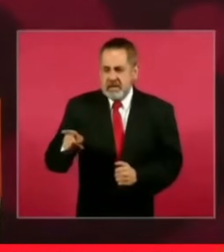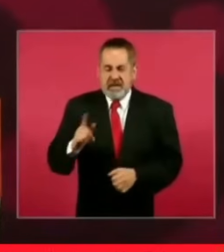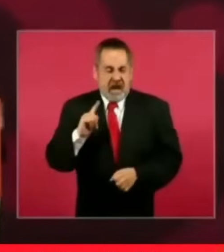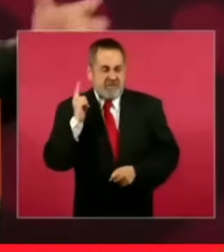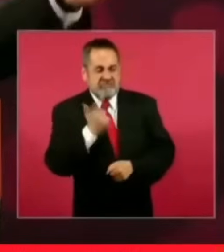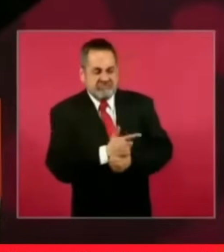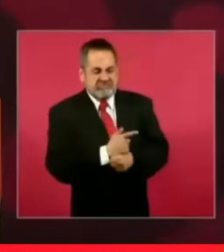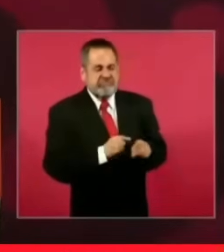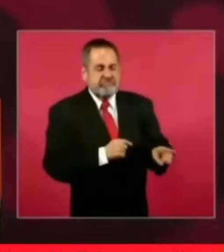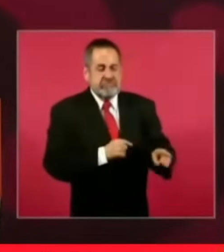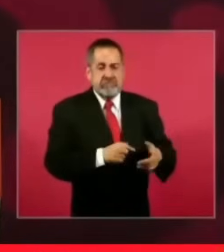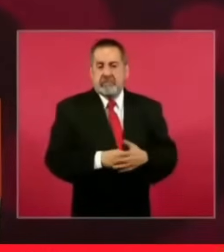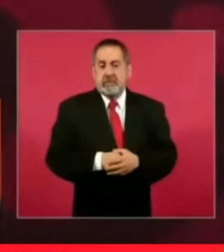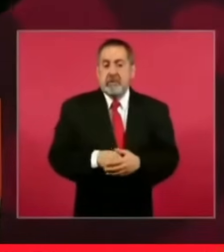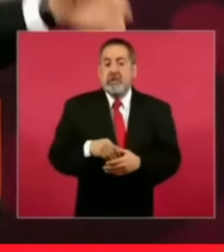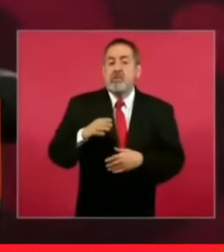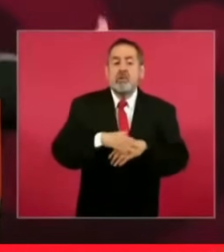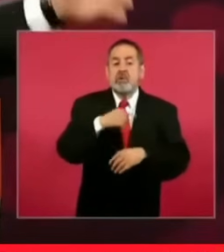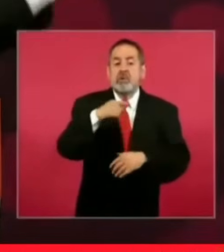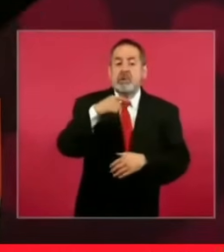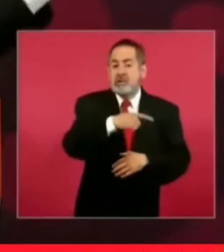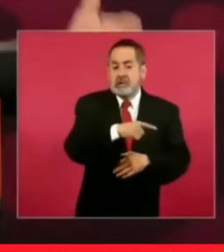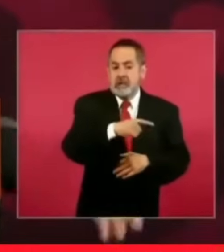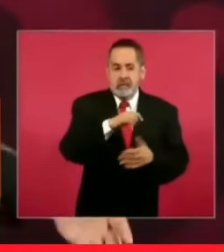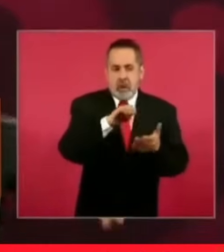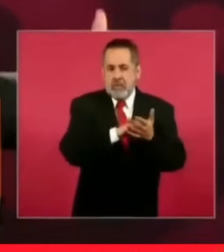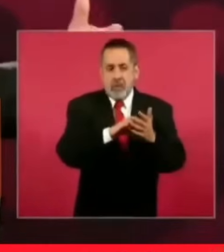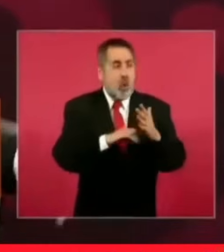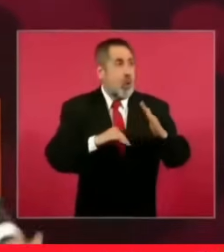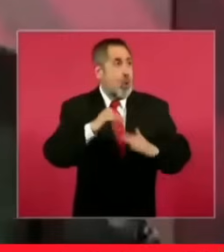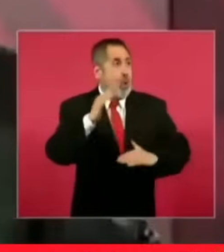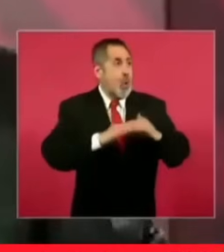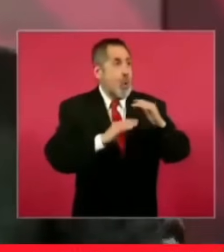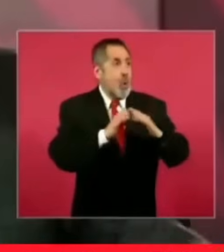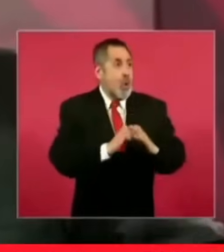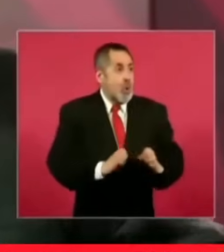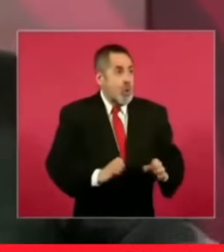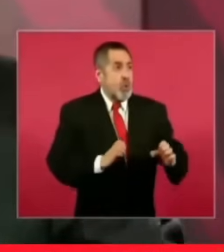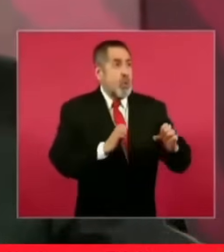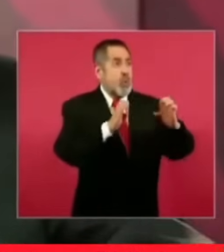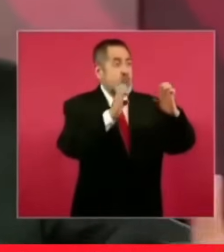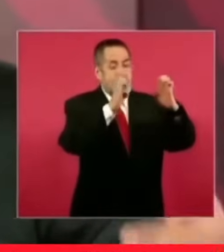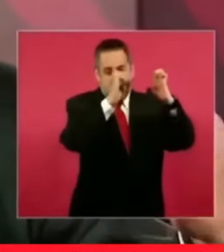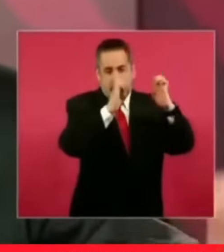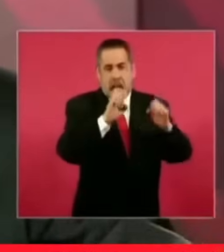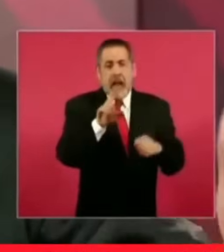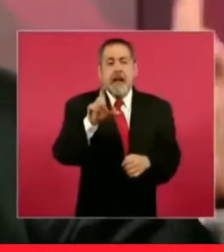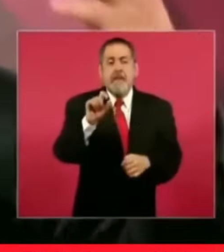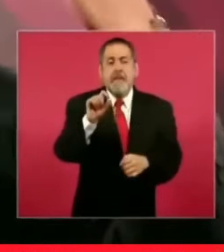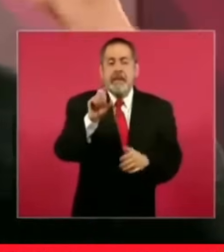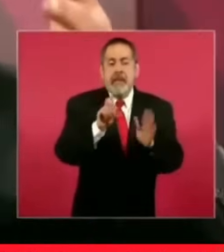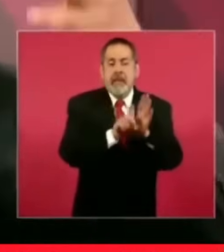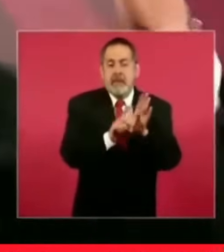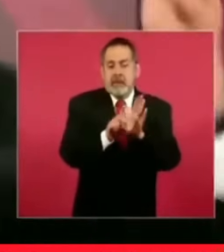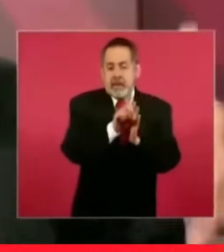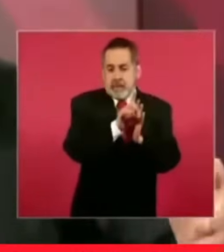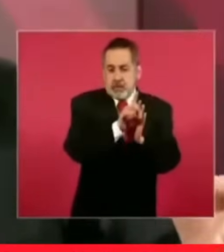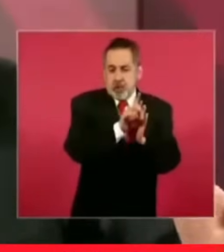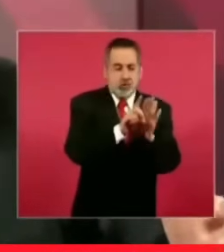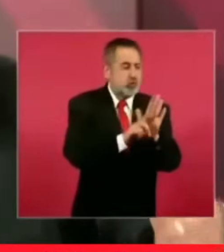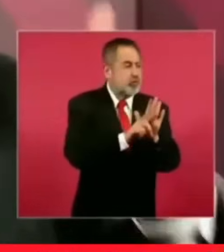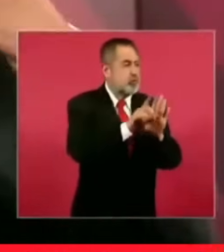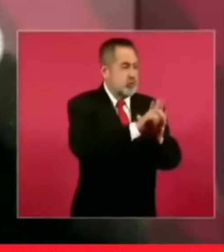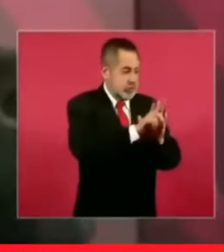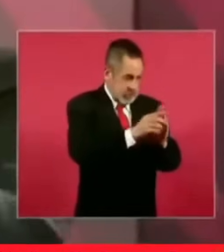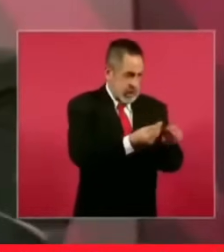Porque si hacían un edificio de 20 departamentos, se quedaban